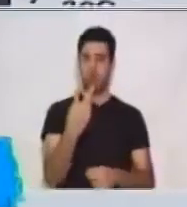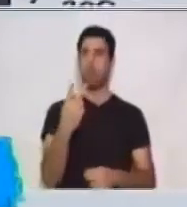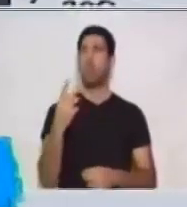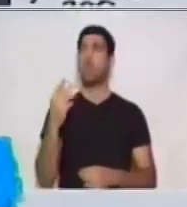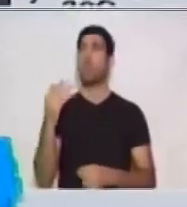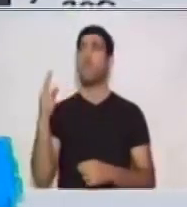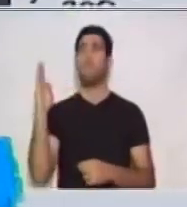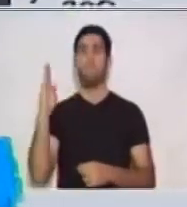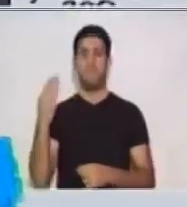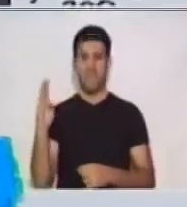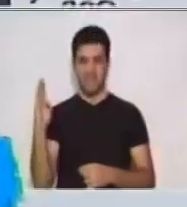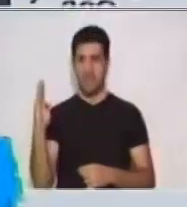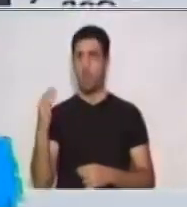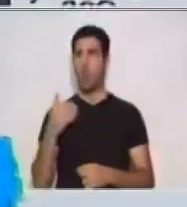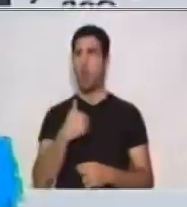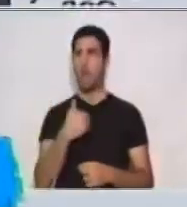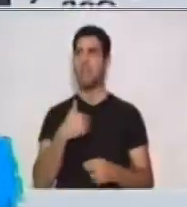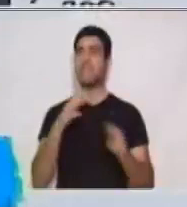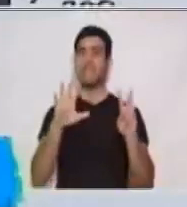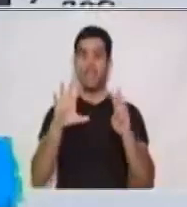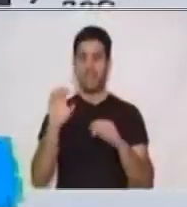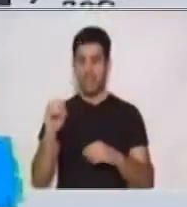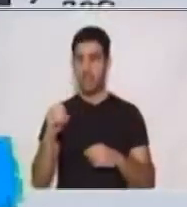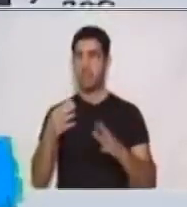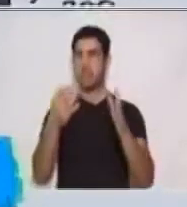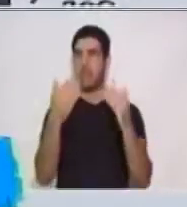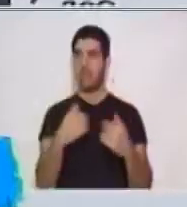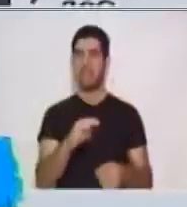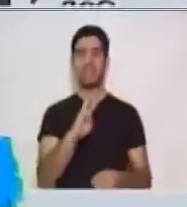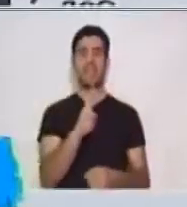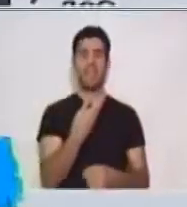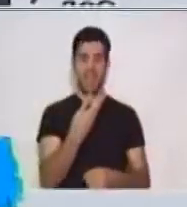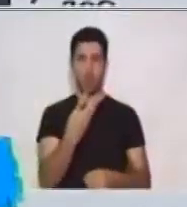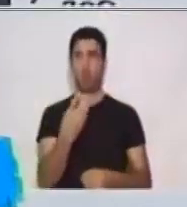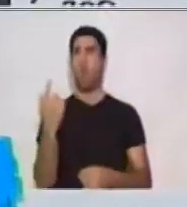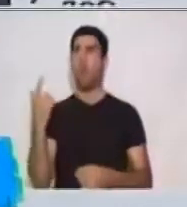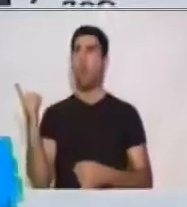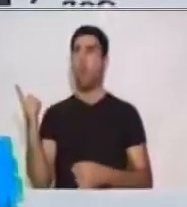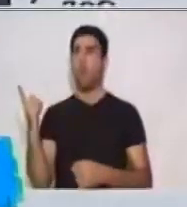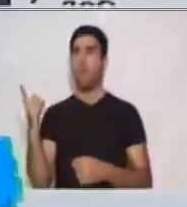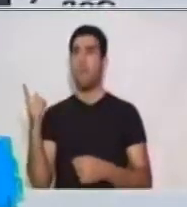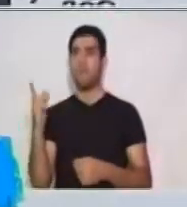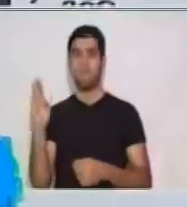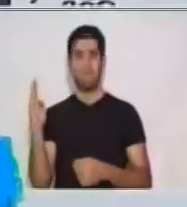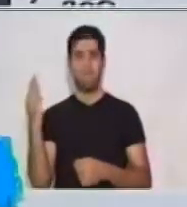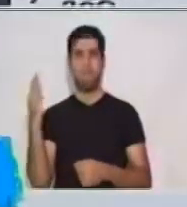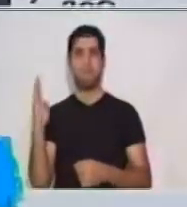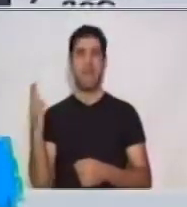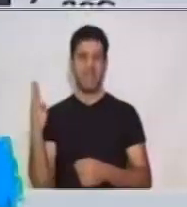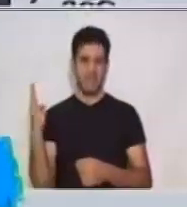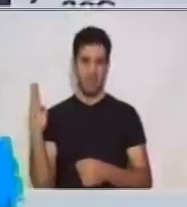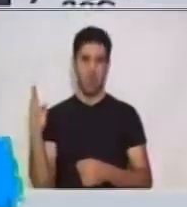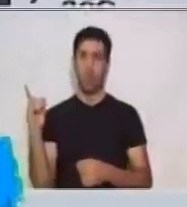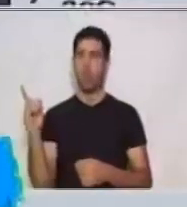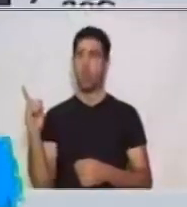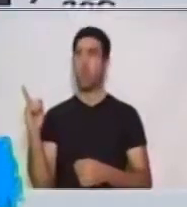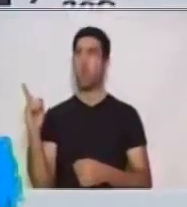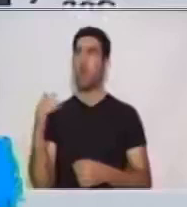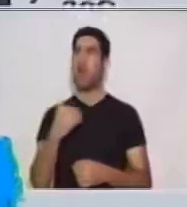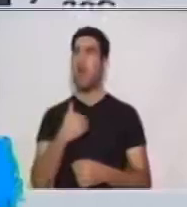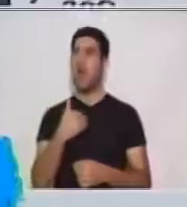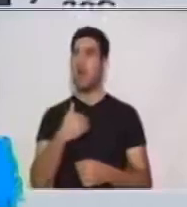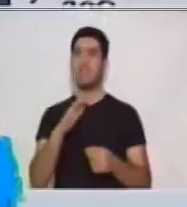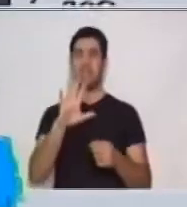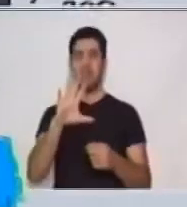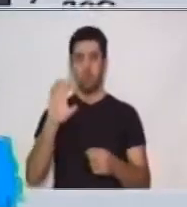tercero hay 50. ¿Cuál es el total? Son 200 estudiantes. Entonces, ahora yo